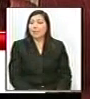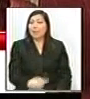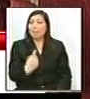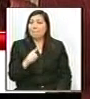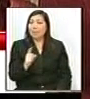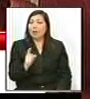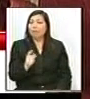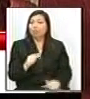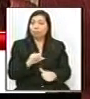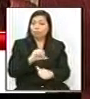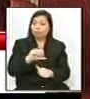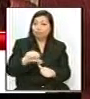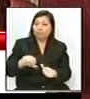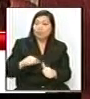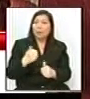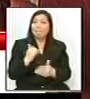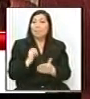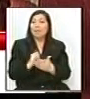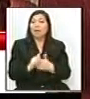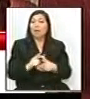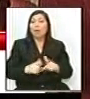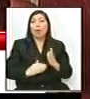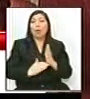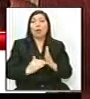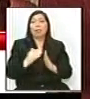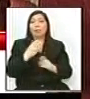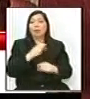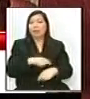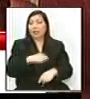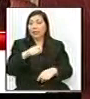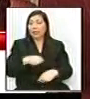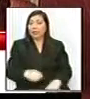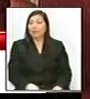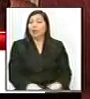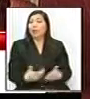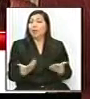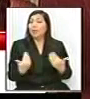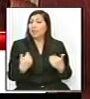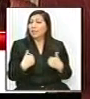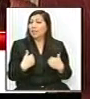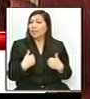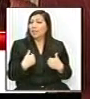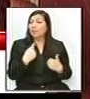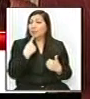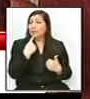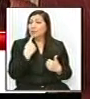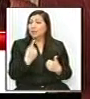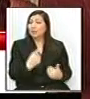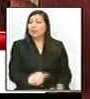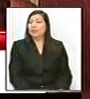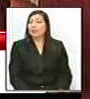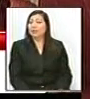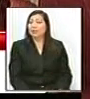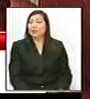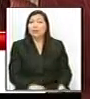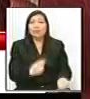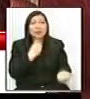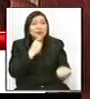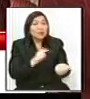las periferias, para las zonas altoandinas, donde tenemos indicadores de la